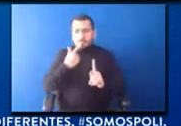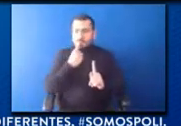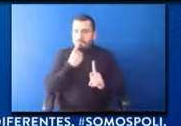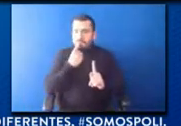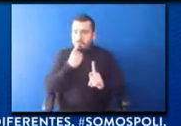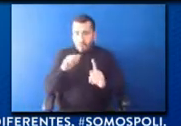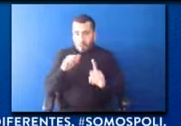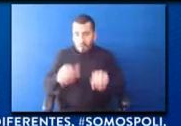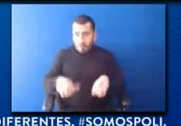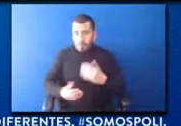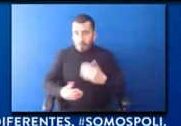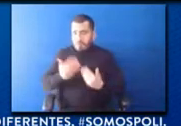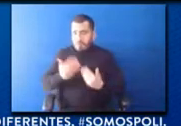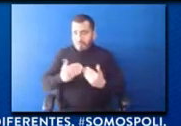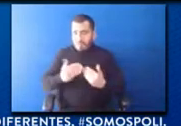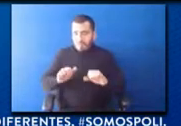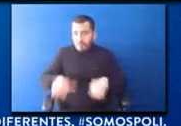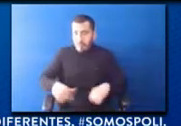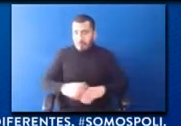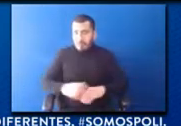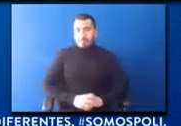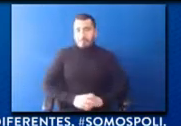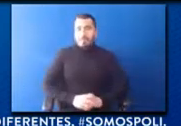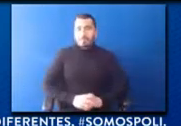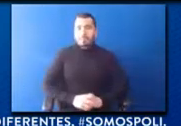país, lo pueda hacer o desde el exterior.